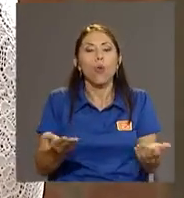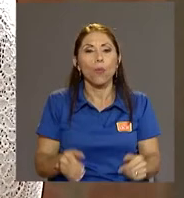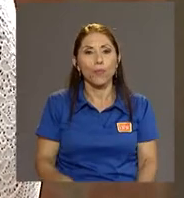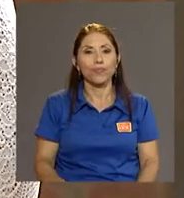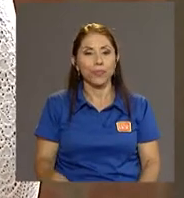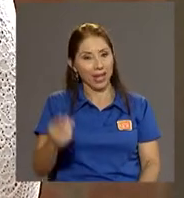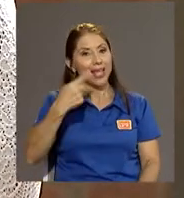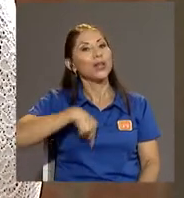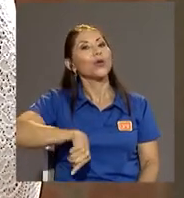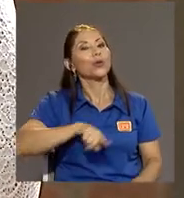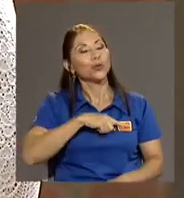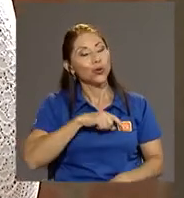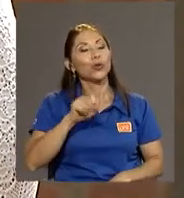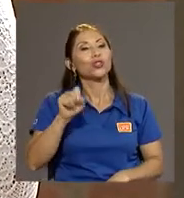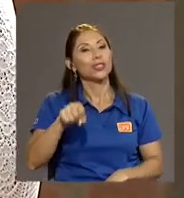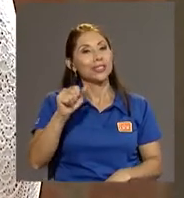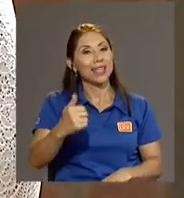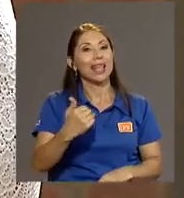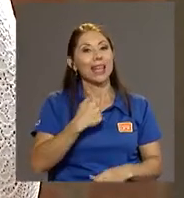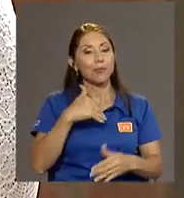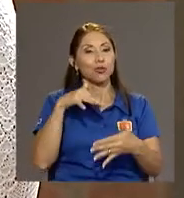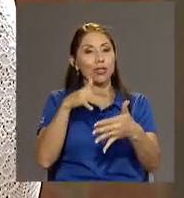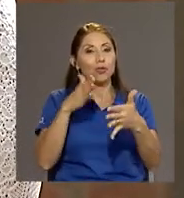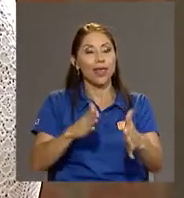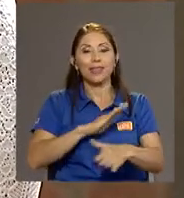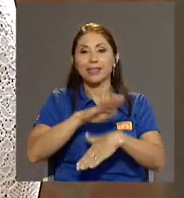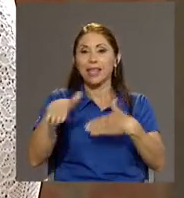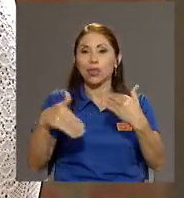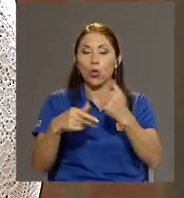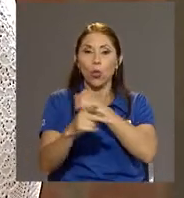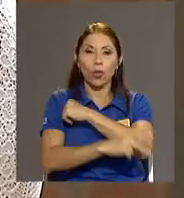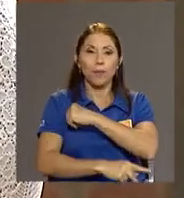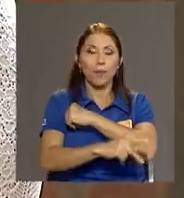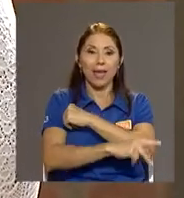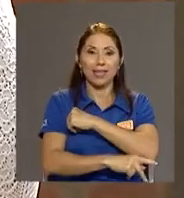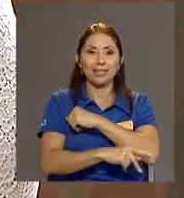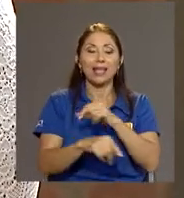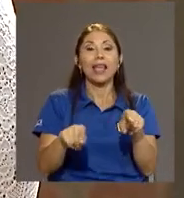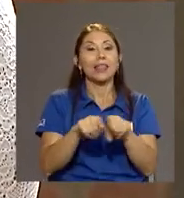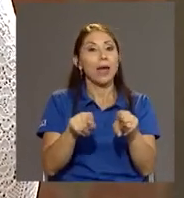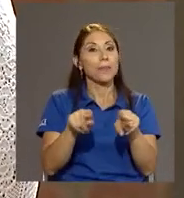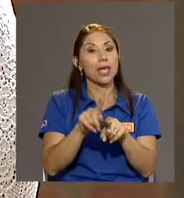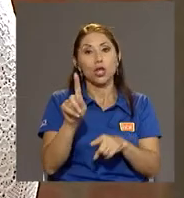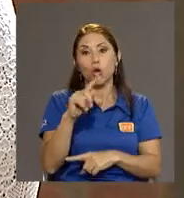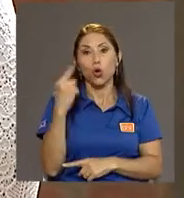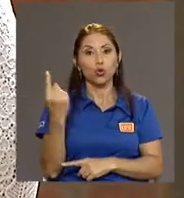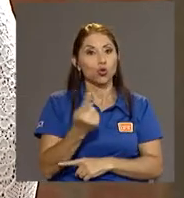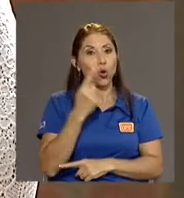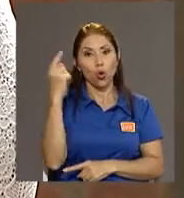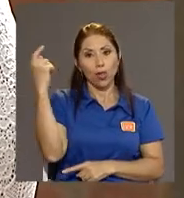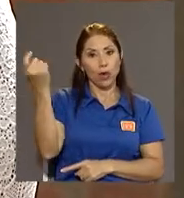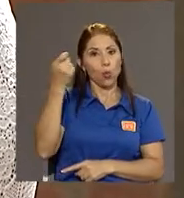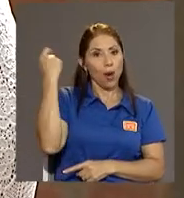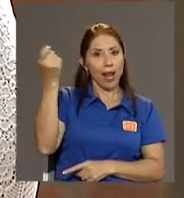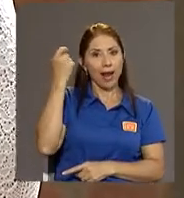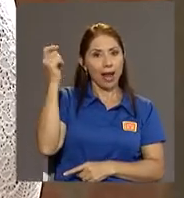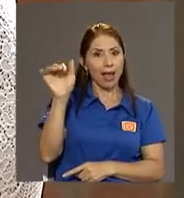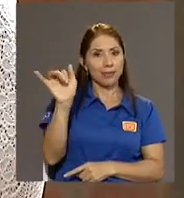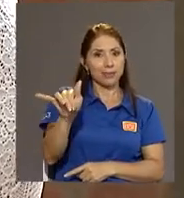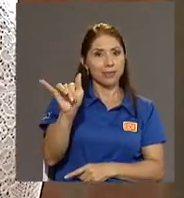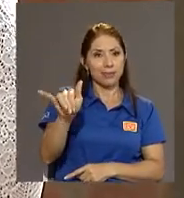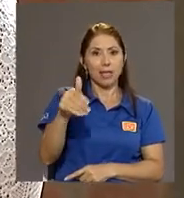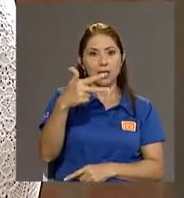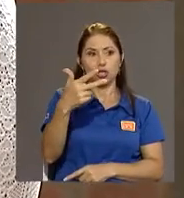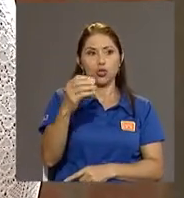tenemos estudiantes de todo el país. Tenemos estudiantes no solo de la zona guanacasteca, ¿verdad?, de la zona